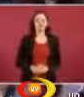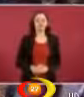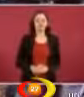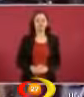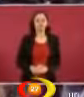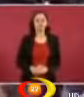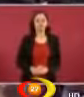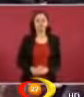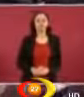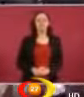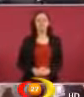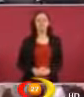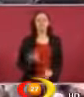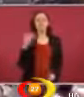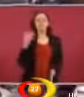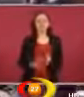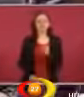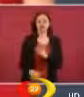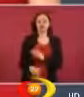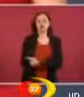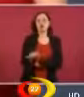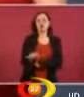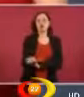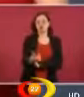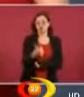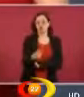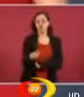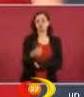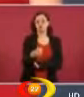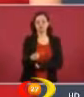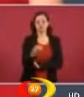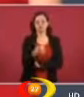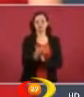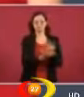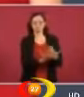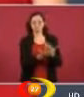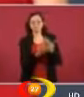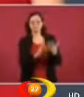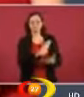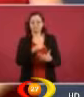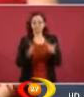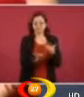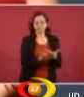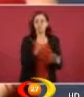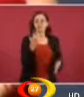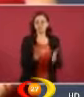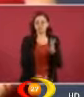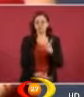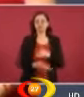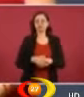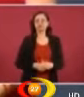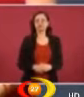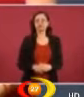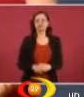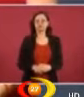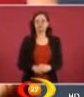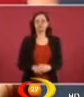y solo 11 están pendientes es indudable